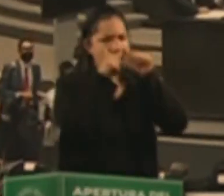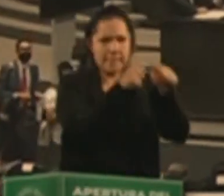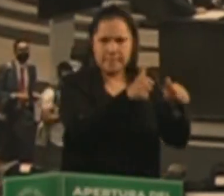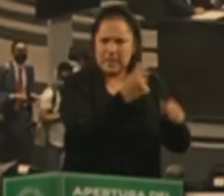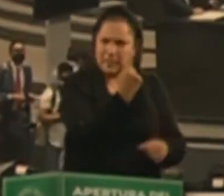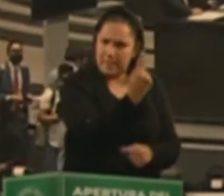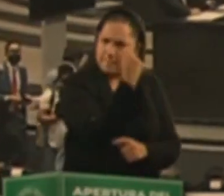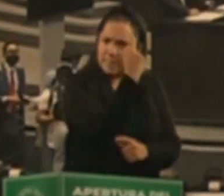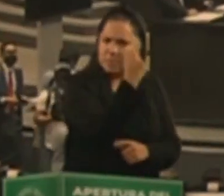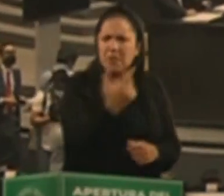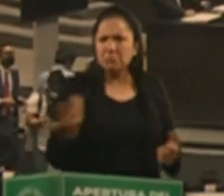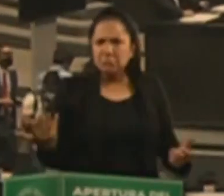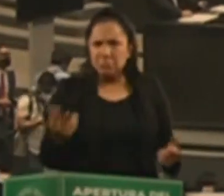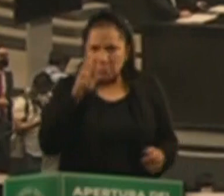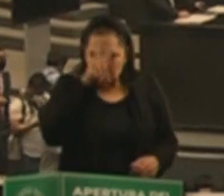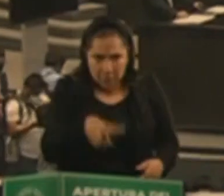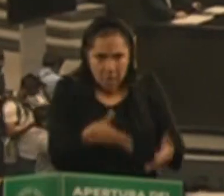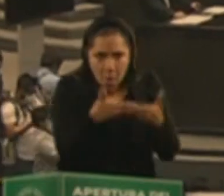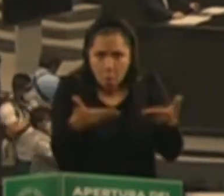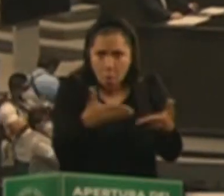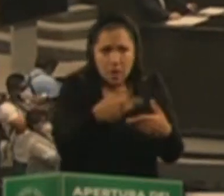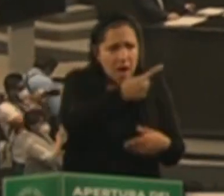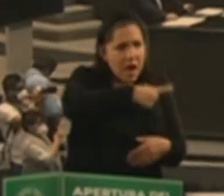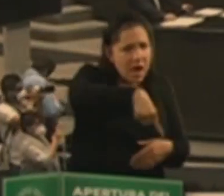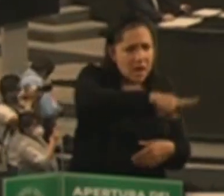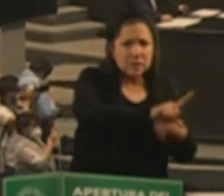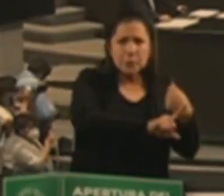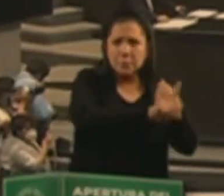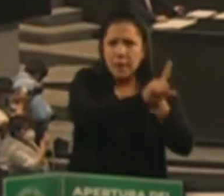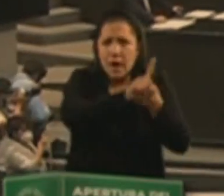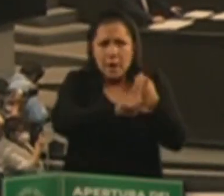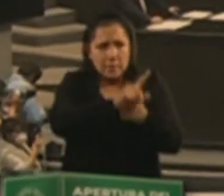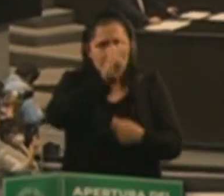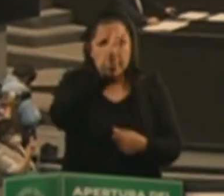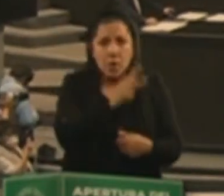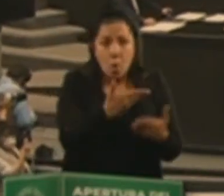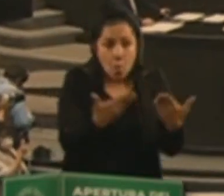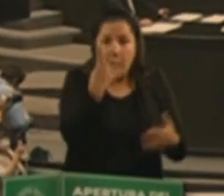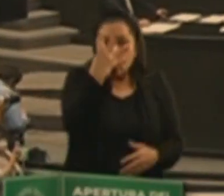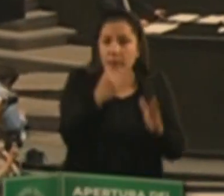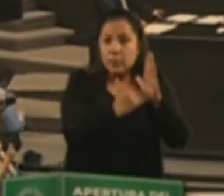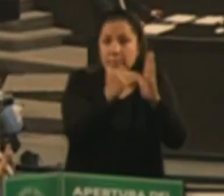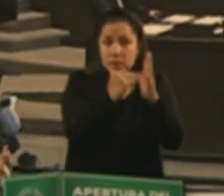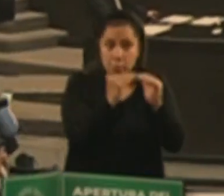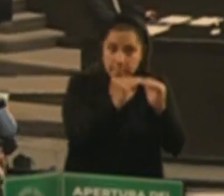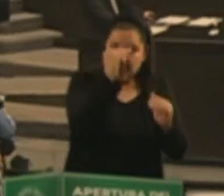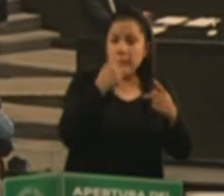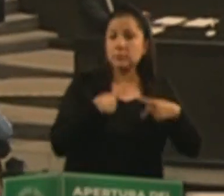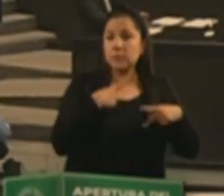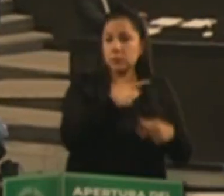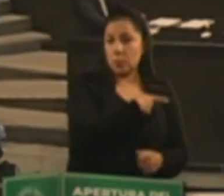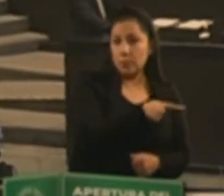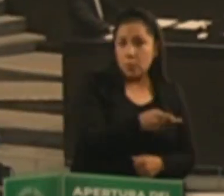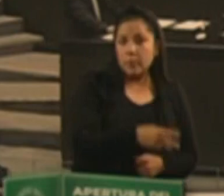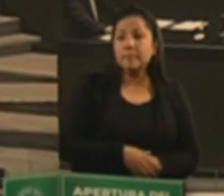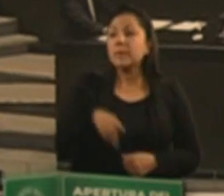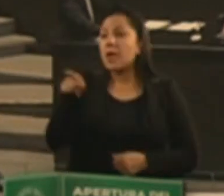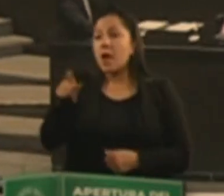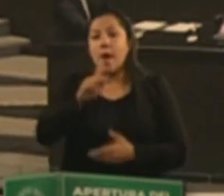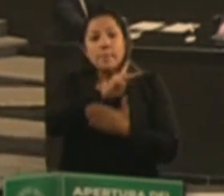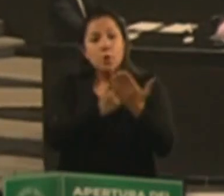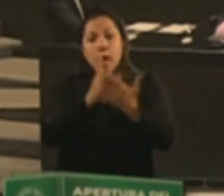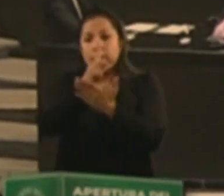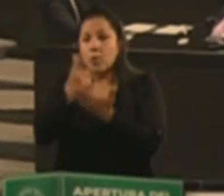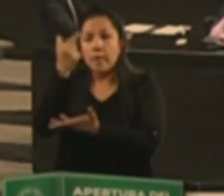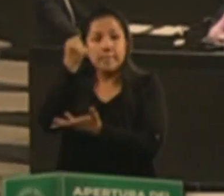casi 4 millones de personas más a la pobreza. Han recortado los programas públicos esenciales.